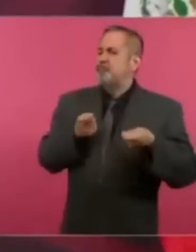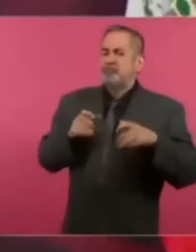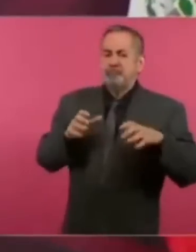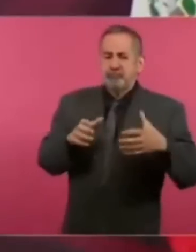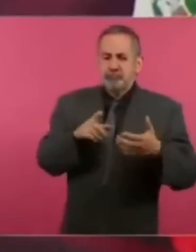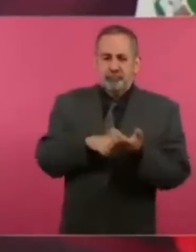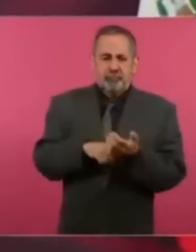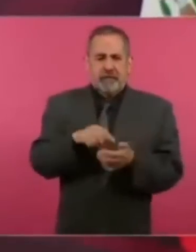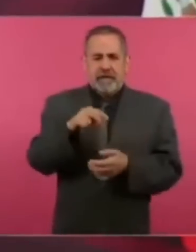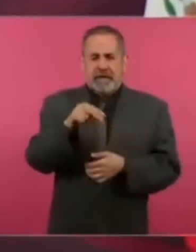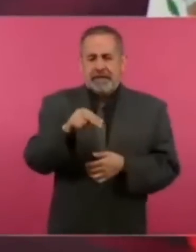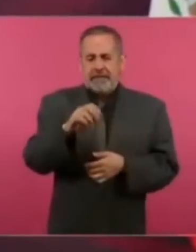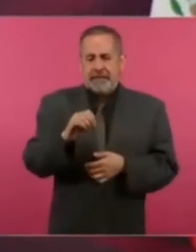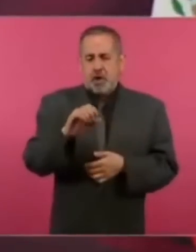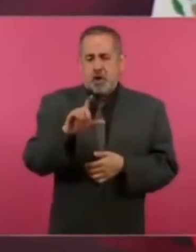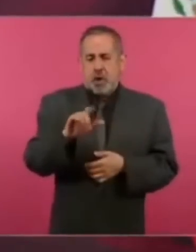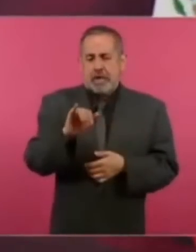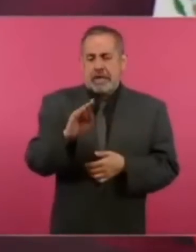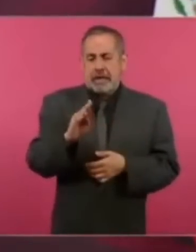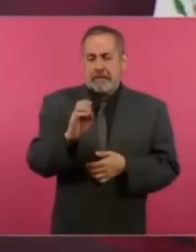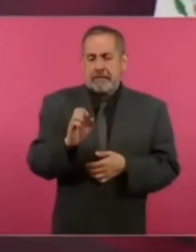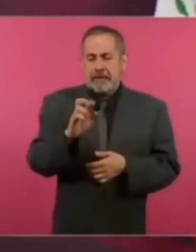el modelo neoliberal,